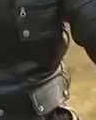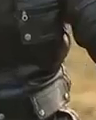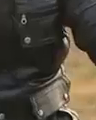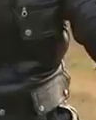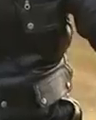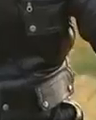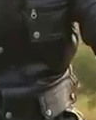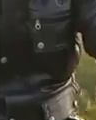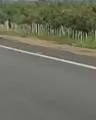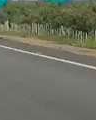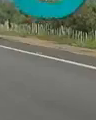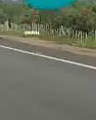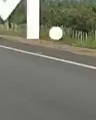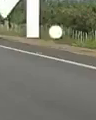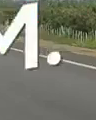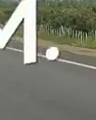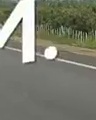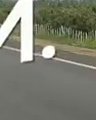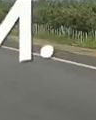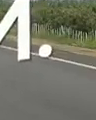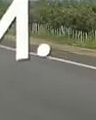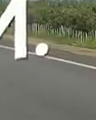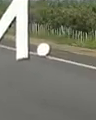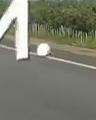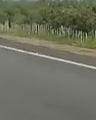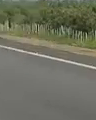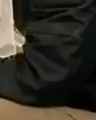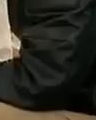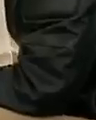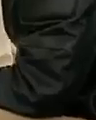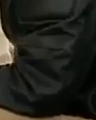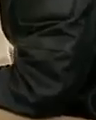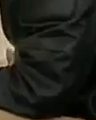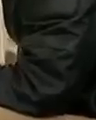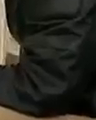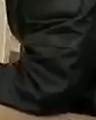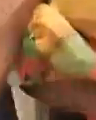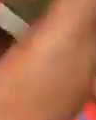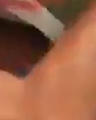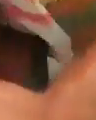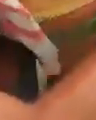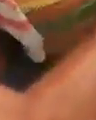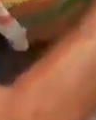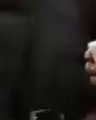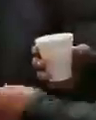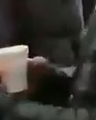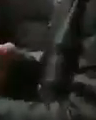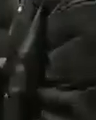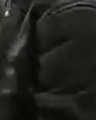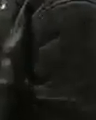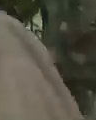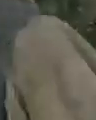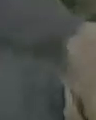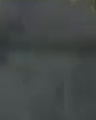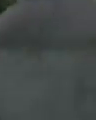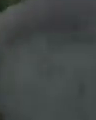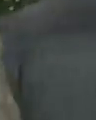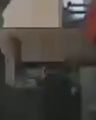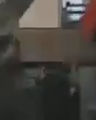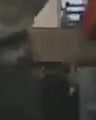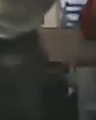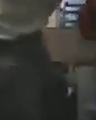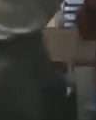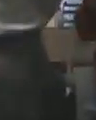Este viaje llegó a su final. Este sábado a las 7 de la noche. La meta se cumplió. Los detalles de una aventura que nos